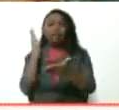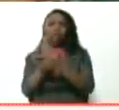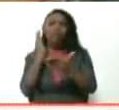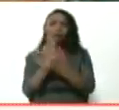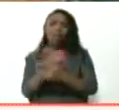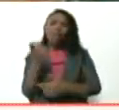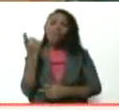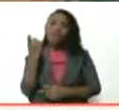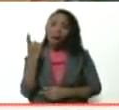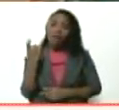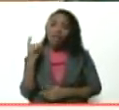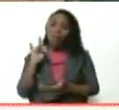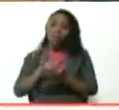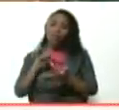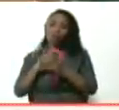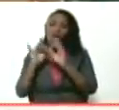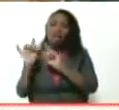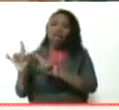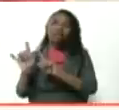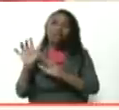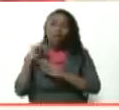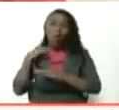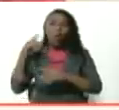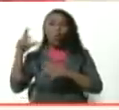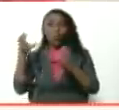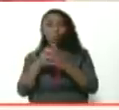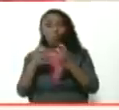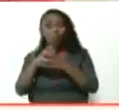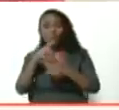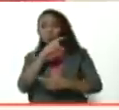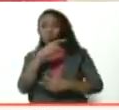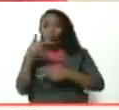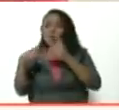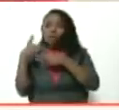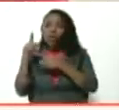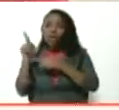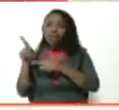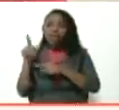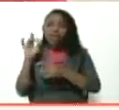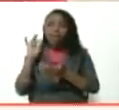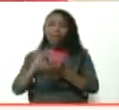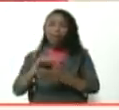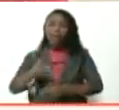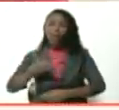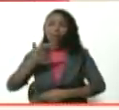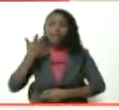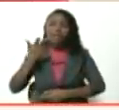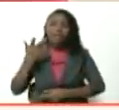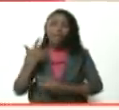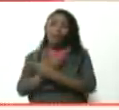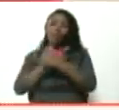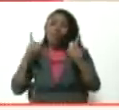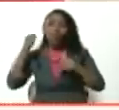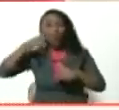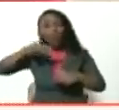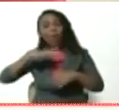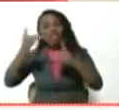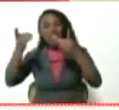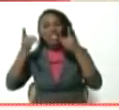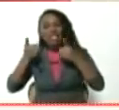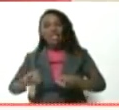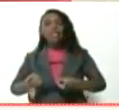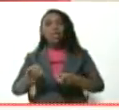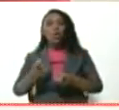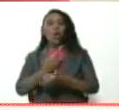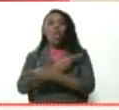falta, más allá de los partidos que siempre hacen falta, más importante es la liberación de los pueblos. Cuando los pueblos deciden ser